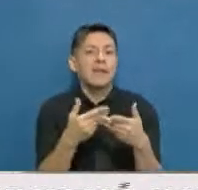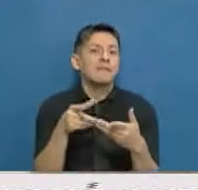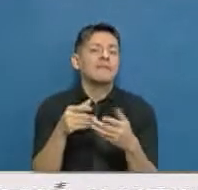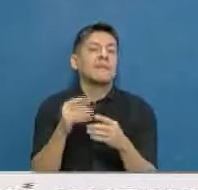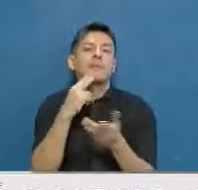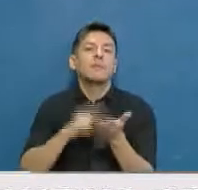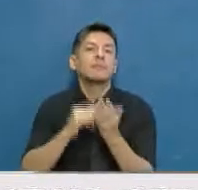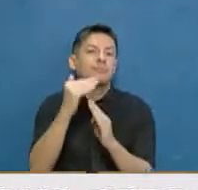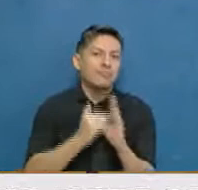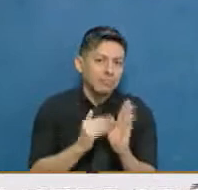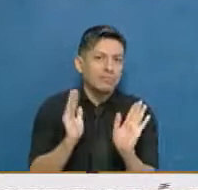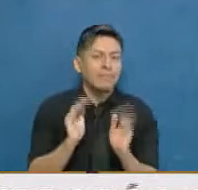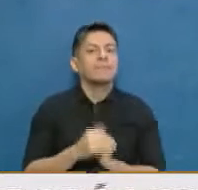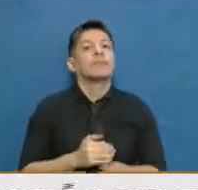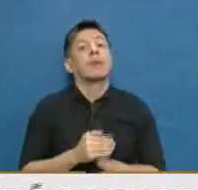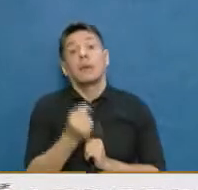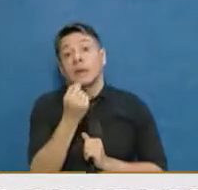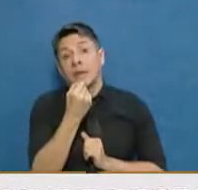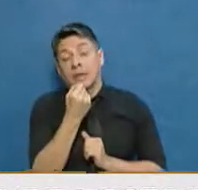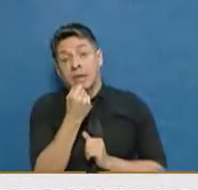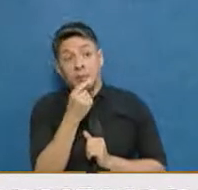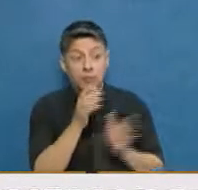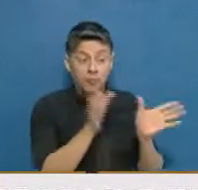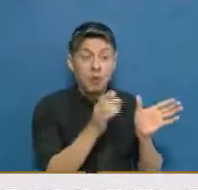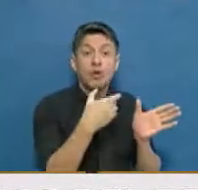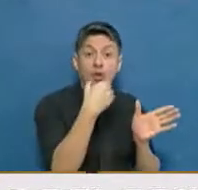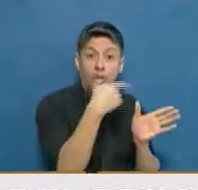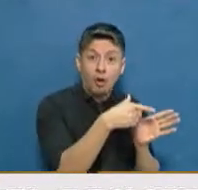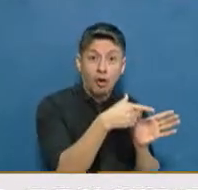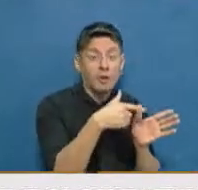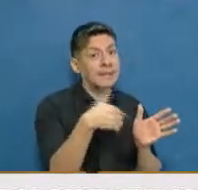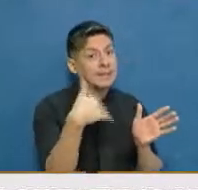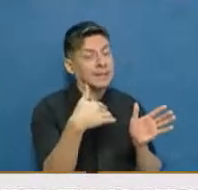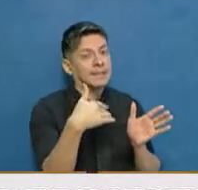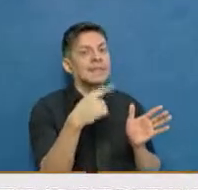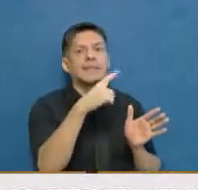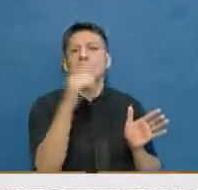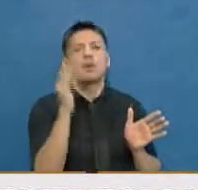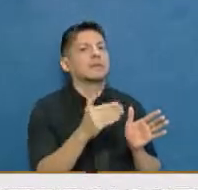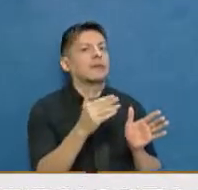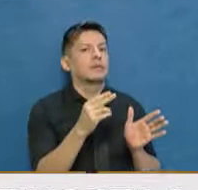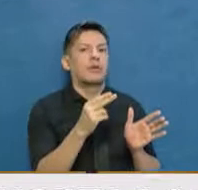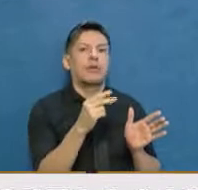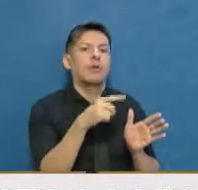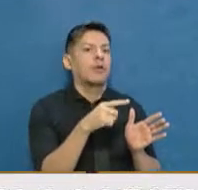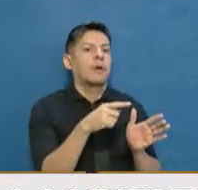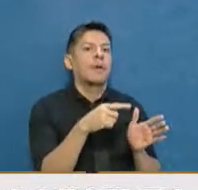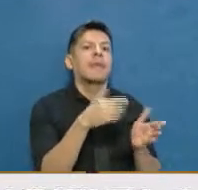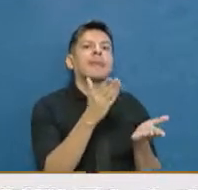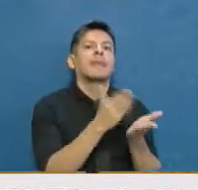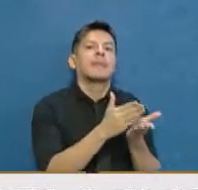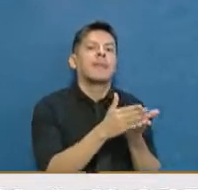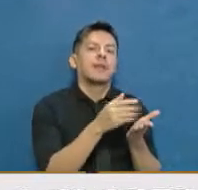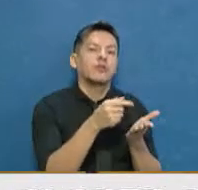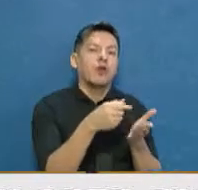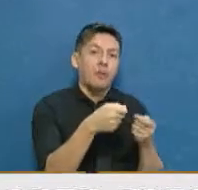en algunos casos, para los que están en el sector rojo, exenciones del 100% de lo que pagan de derecho de comercio para los meses